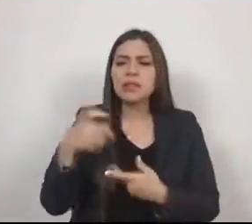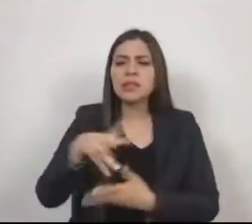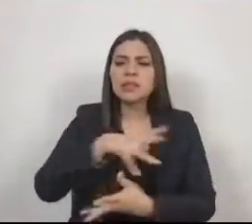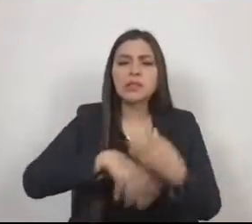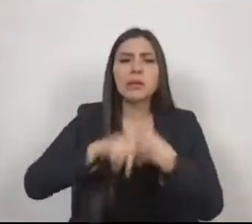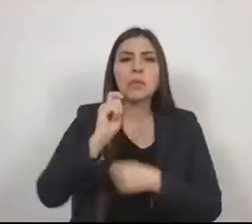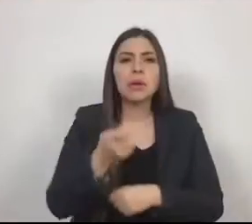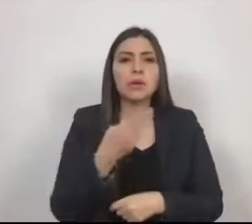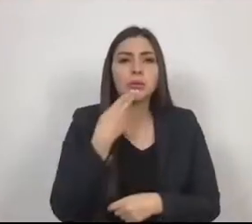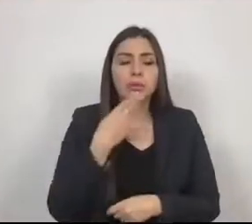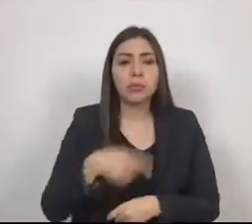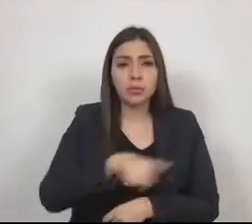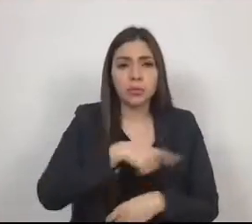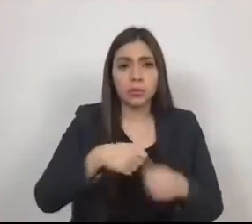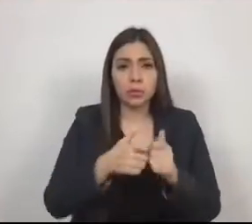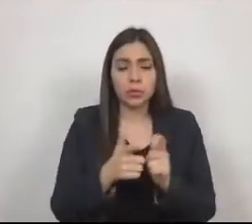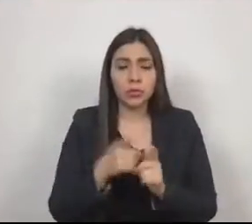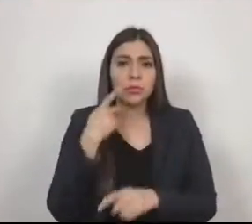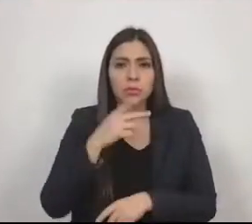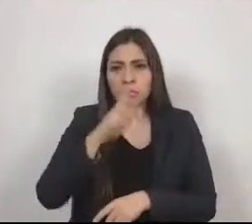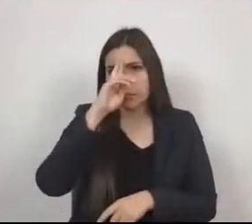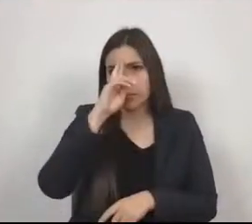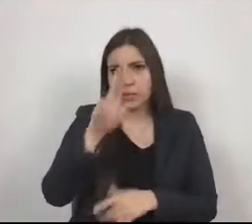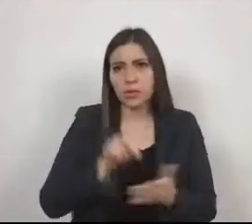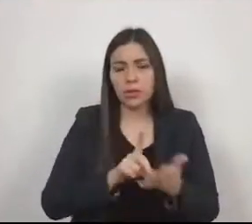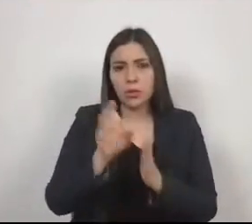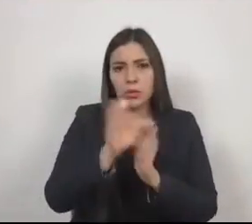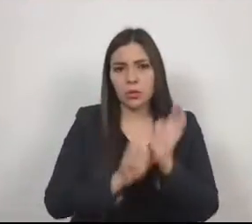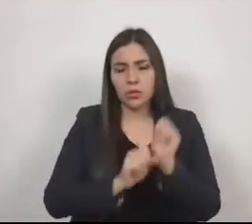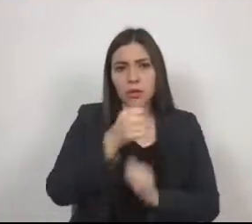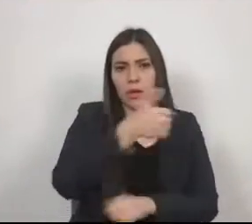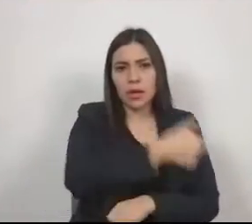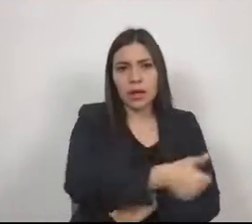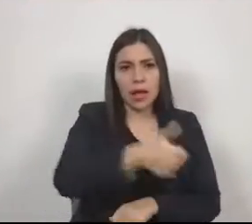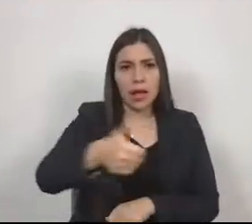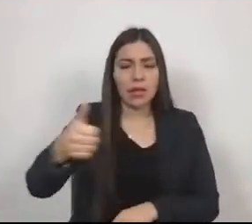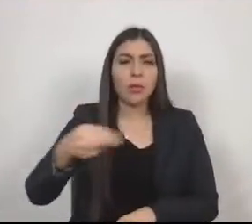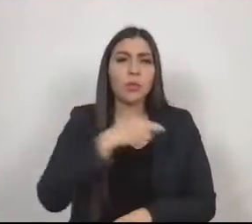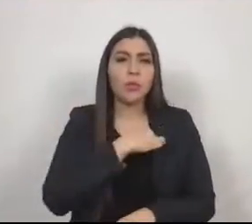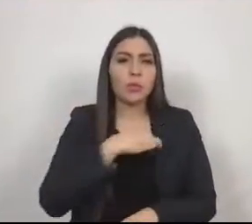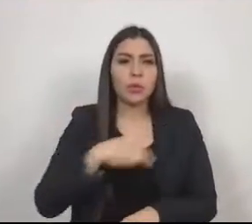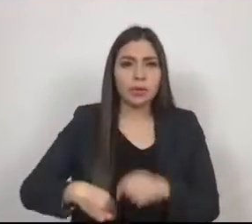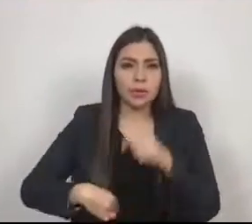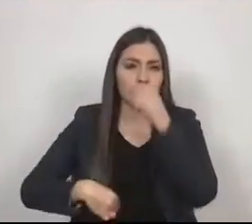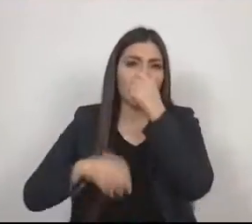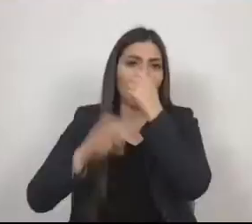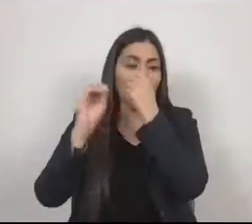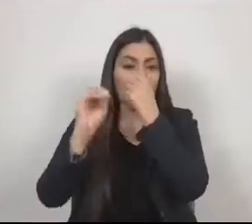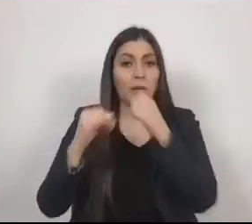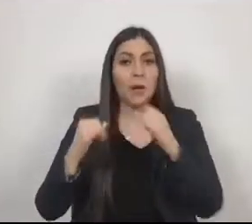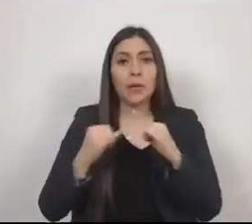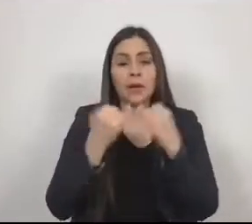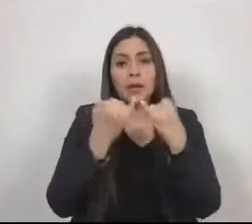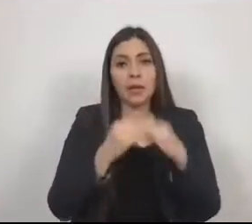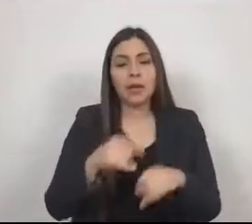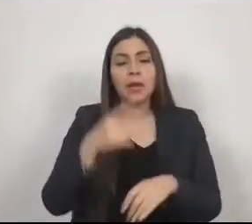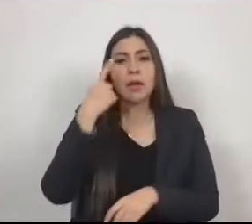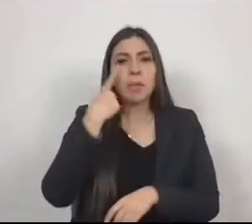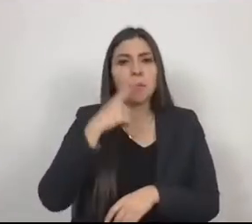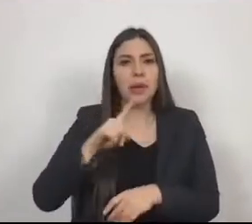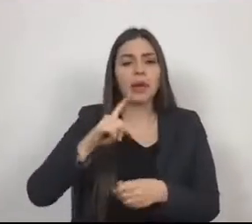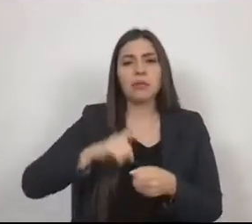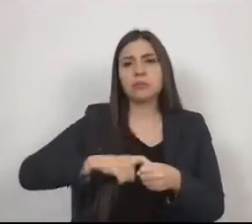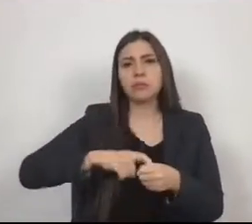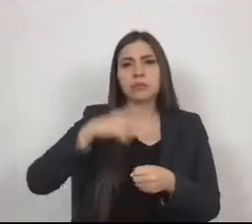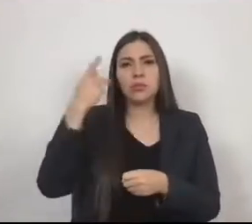parlamentario respetamos el derecho constitucional que tienen los municipios y los organismos públicos descentralizados para poder desincorporar los